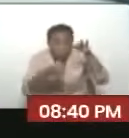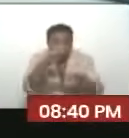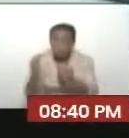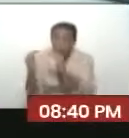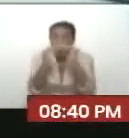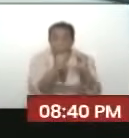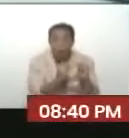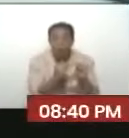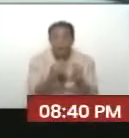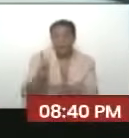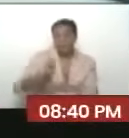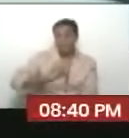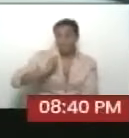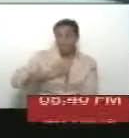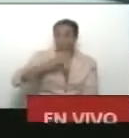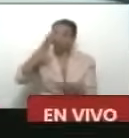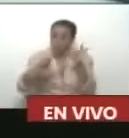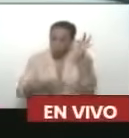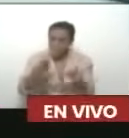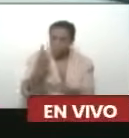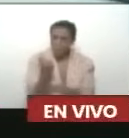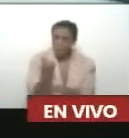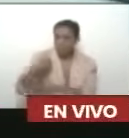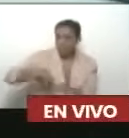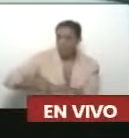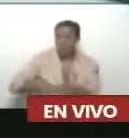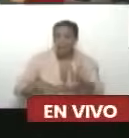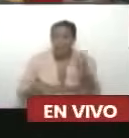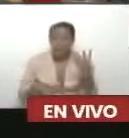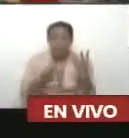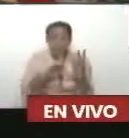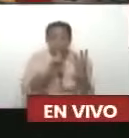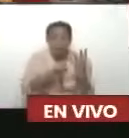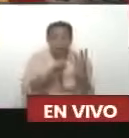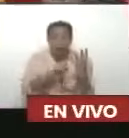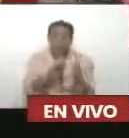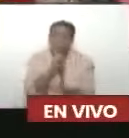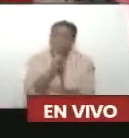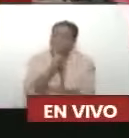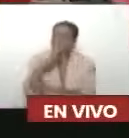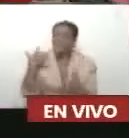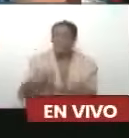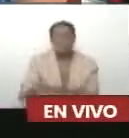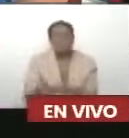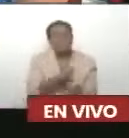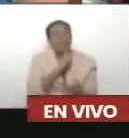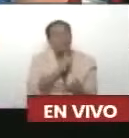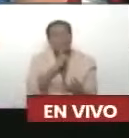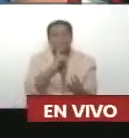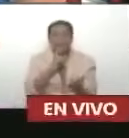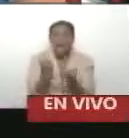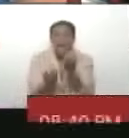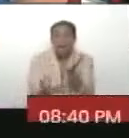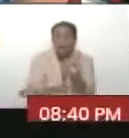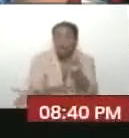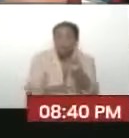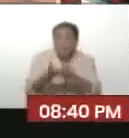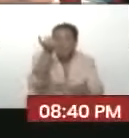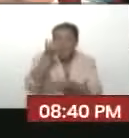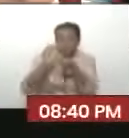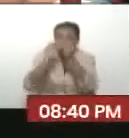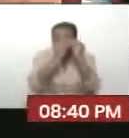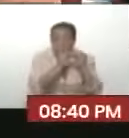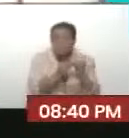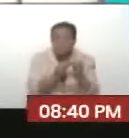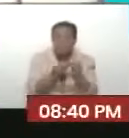a las pensiones justas. El cuarto consenso, quizás el más difícil, recuperar el estado de bienestar